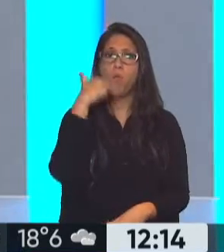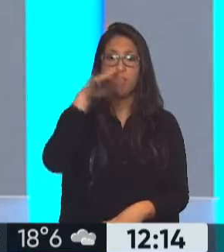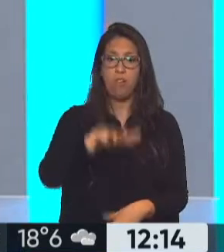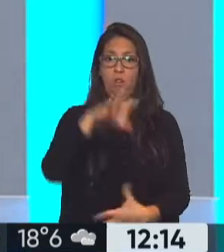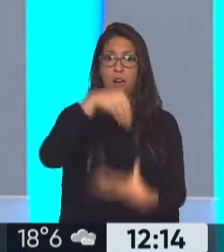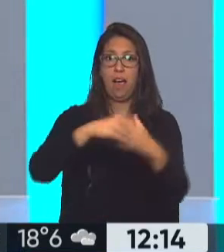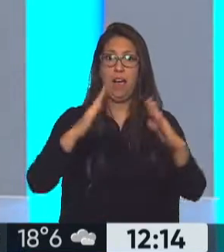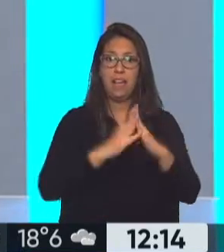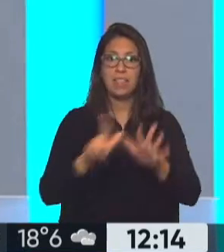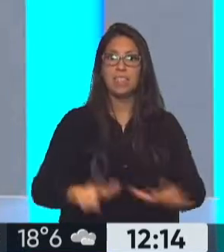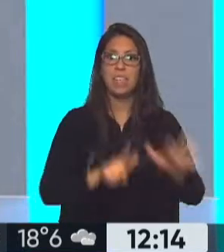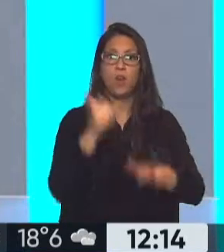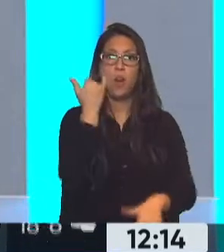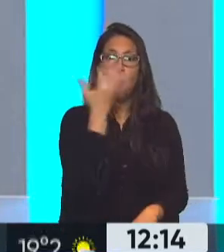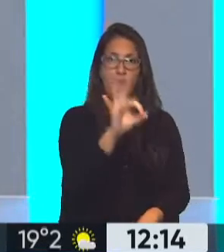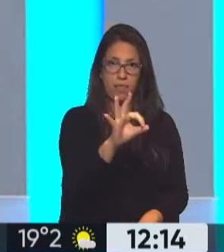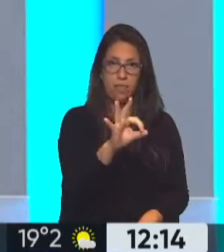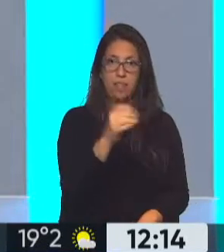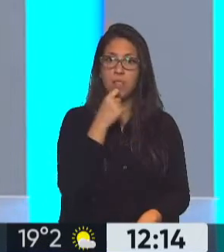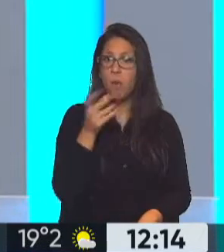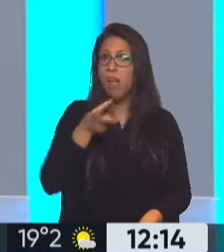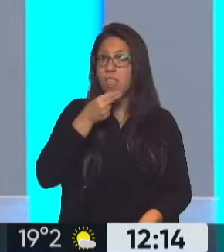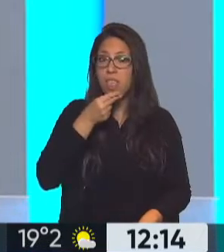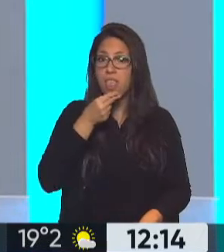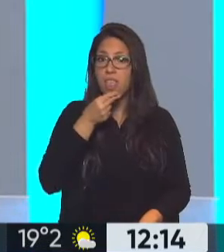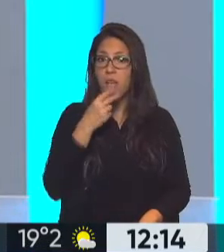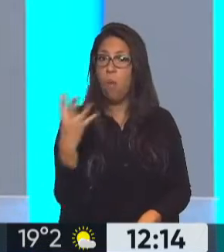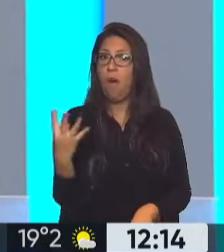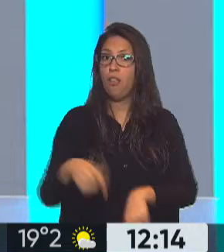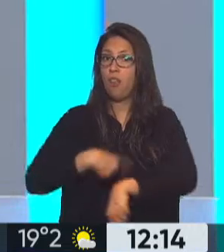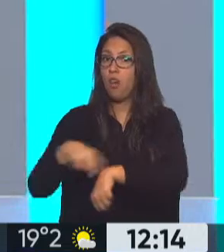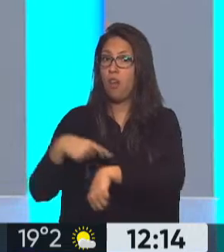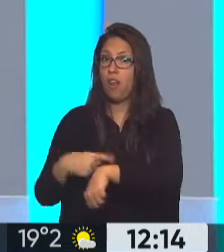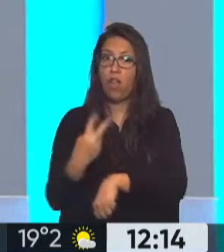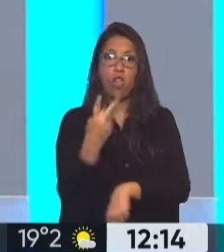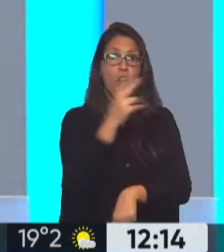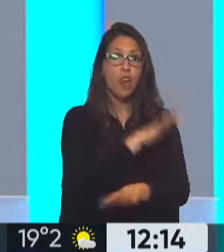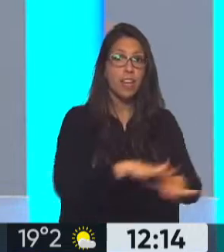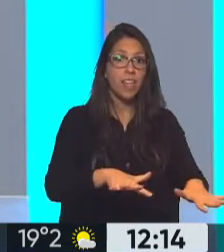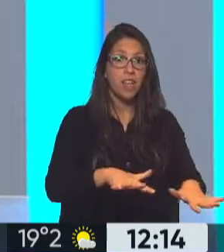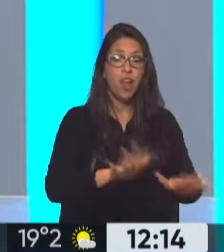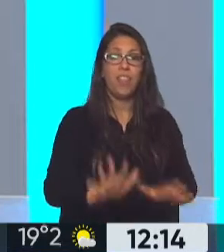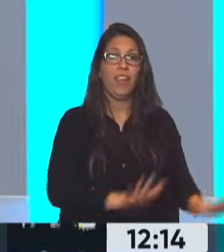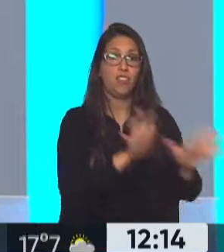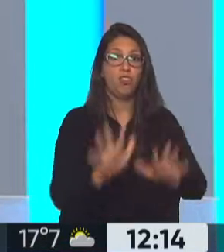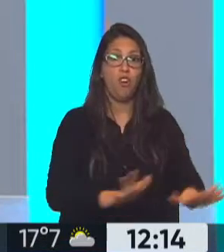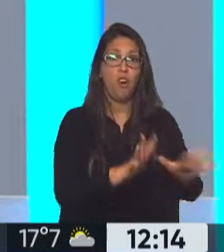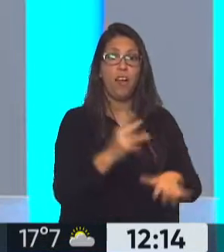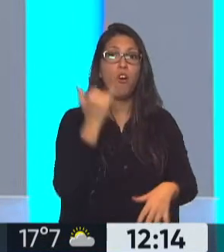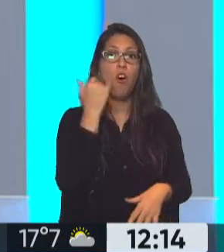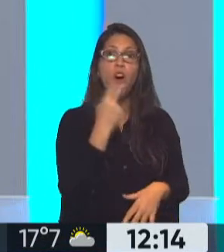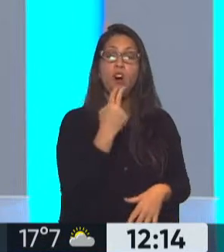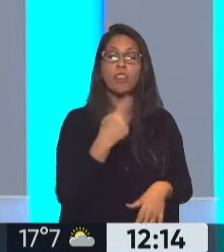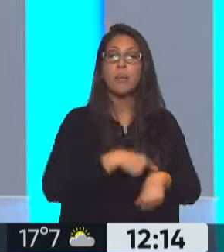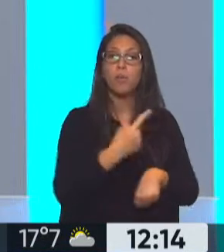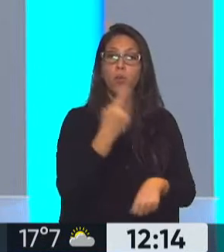hogar son 7 horas 40. Si vos tenés 0 niños en el hogar son 4 horas. Si vos tenés 2 niños son 10 horas y 11 minutos por